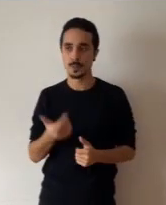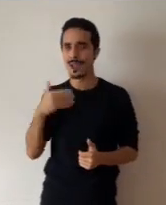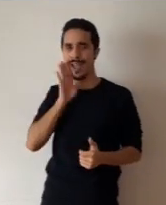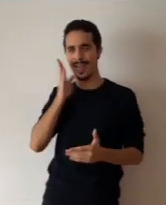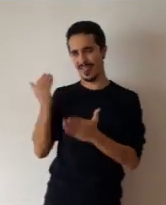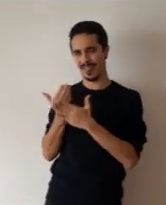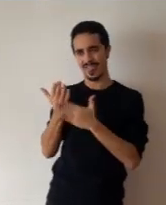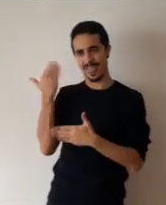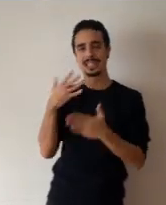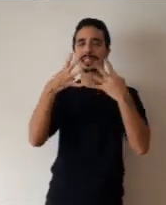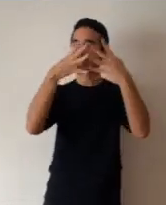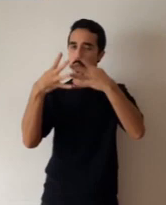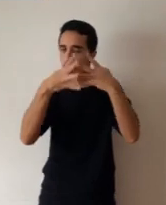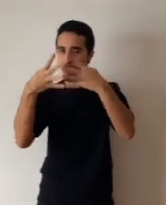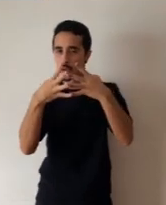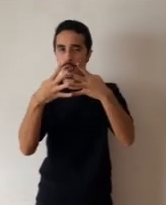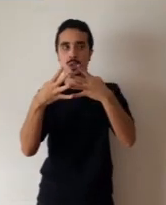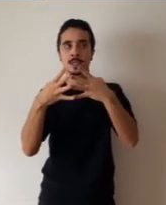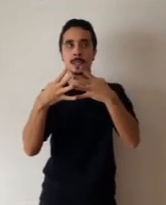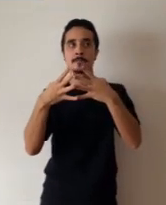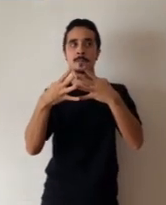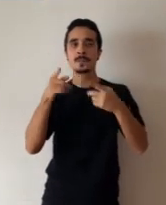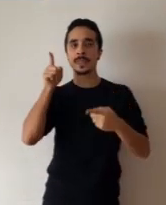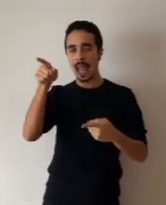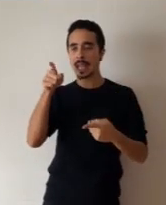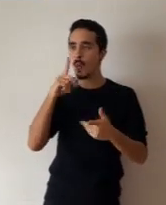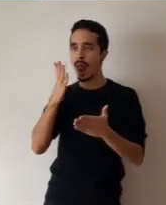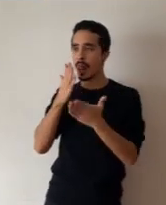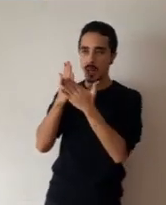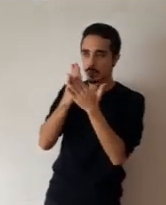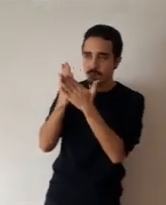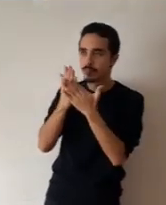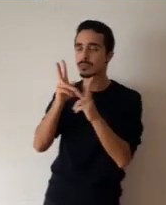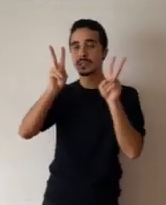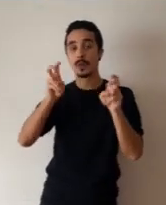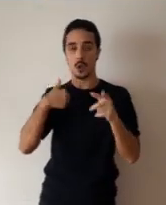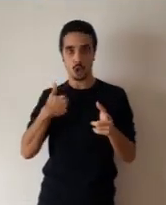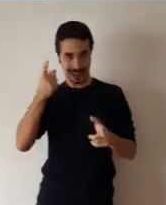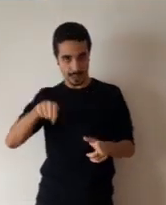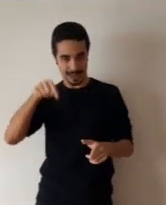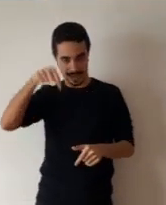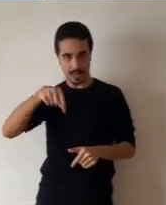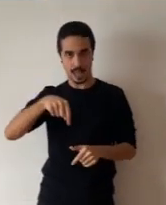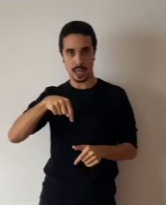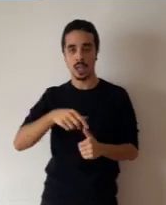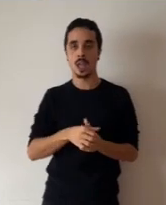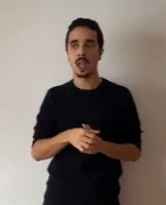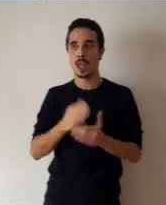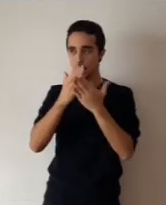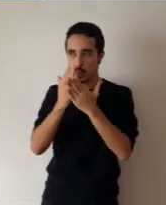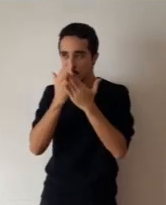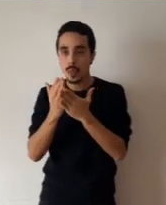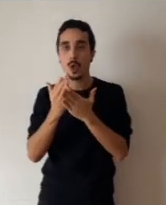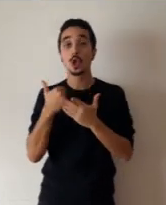comenté hace unos días, en Estados Unidos se está haciendo un estudio en este sentido, en el que yo también lo estoy haciendo aquí,